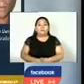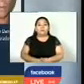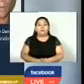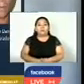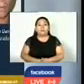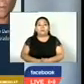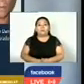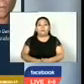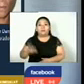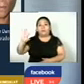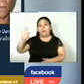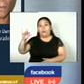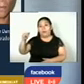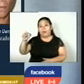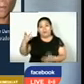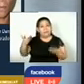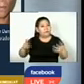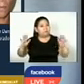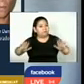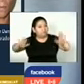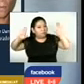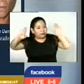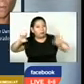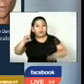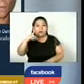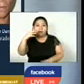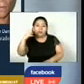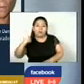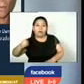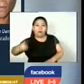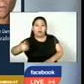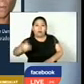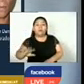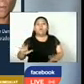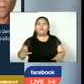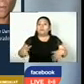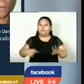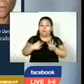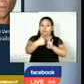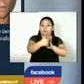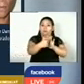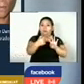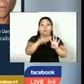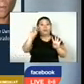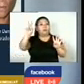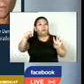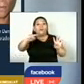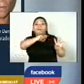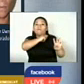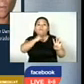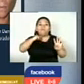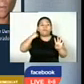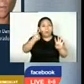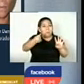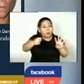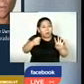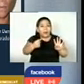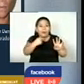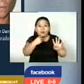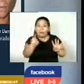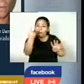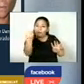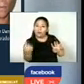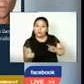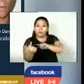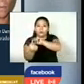La Fiscalía logró una condena de 10 años de cárcel contra 4 sujetos por homicidio agravado tentado en perjuicio de